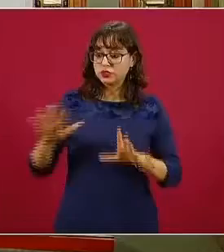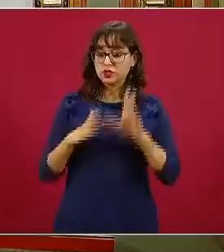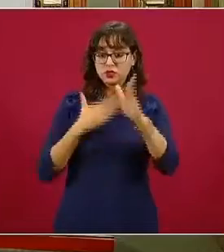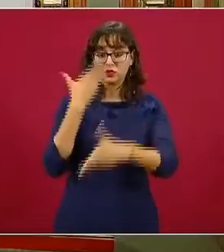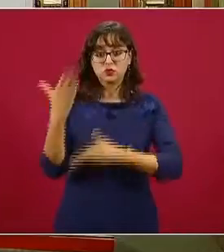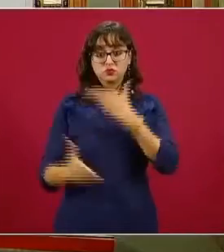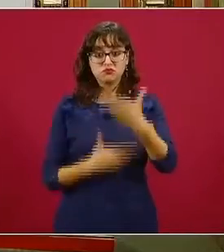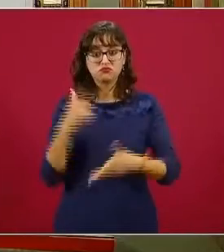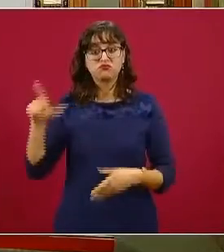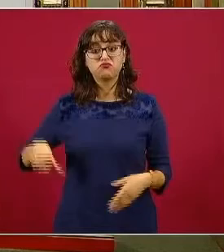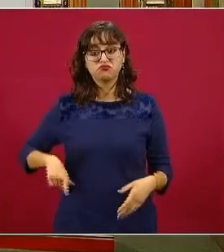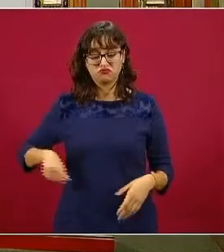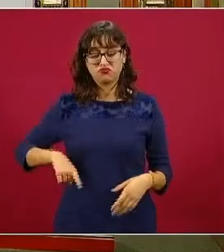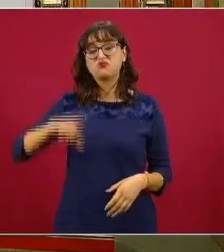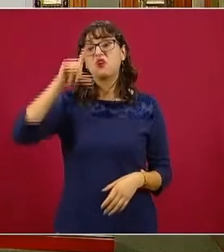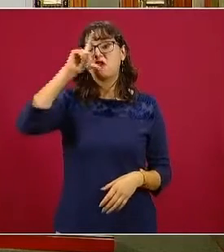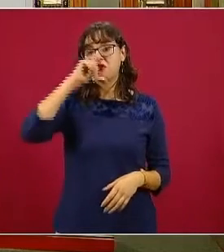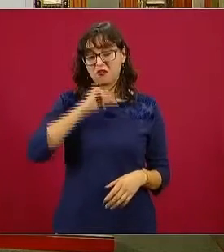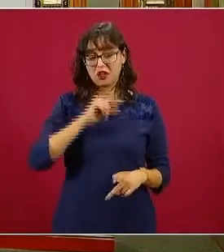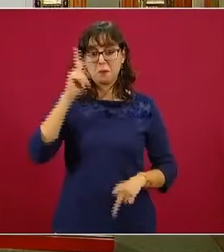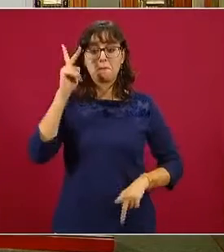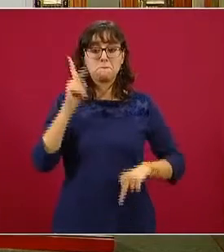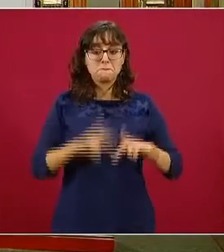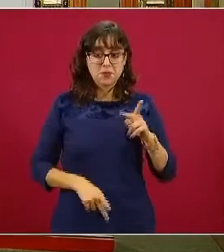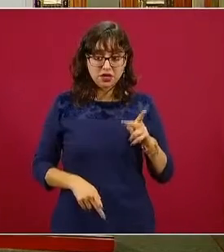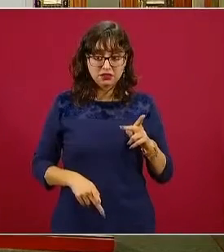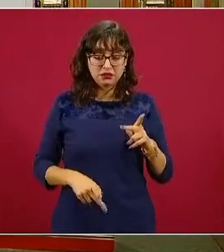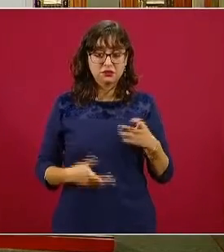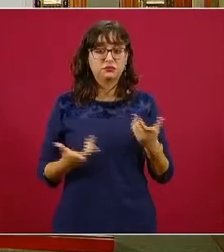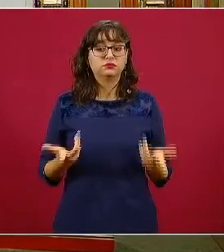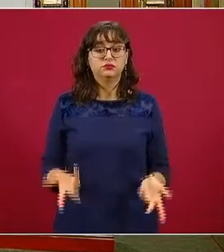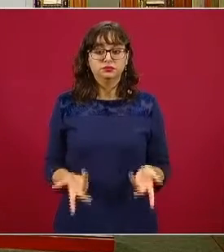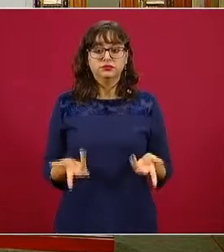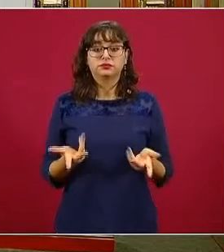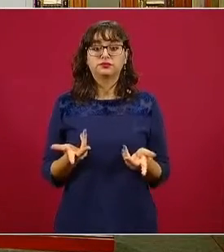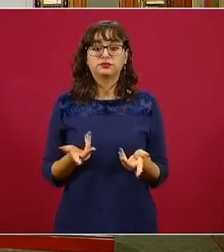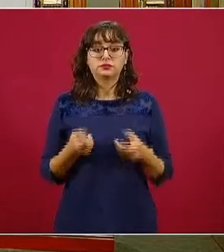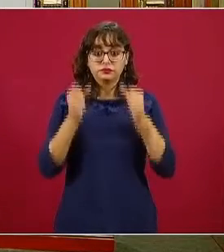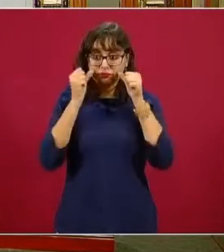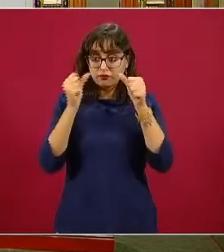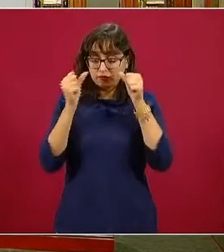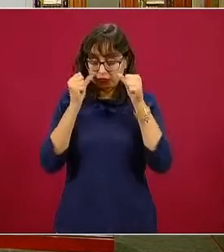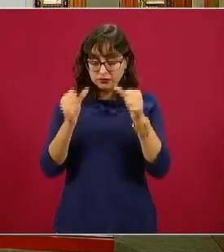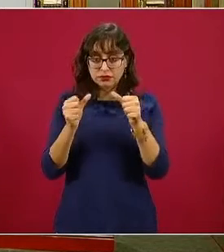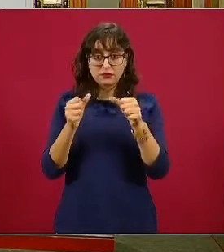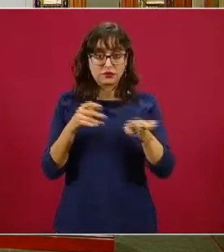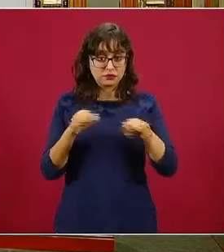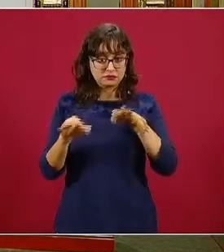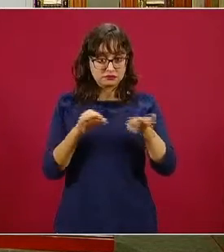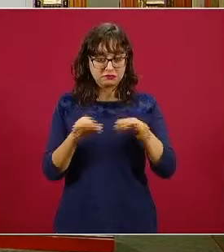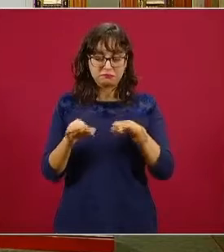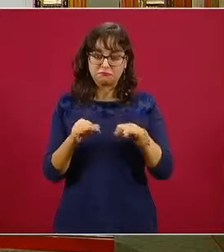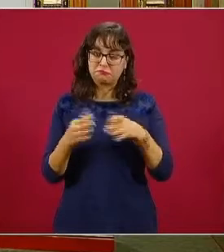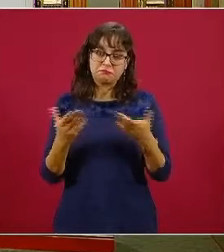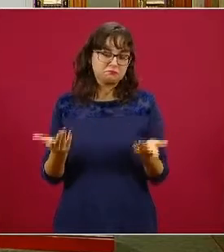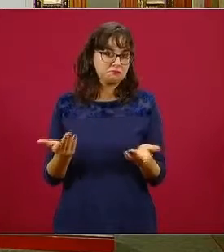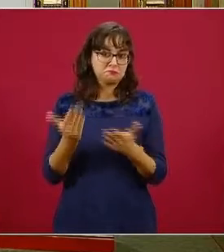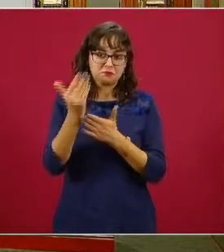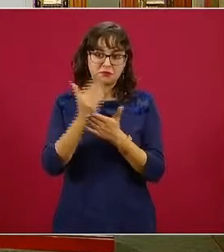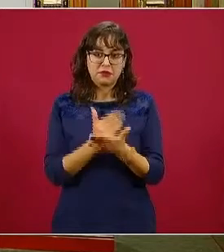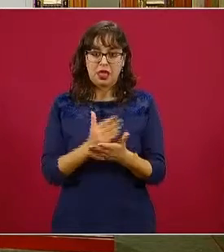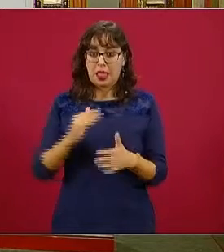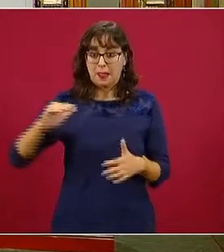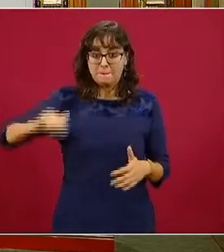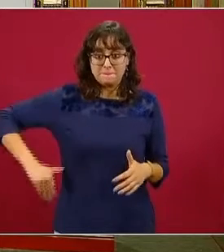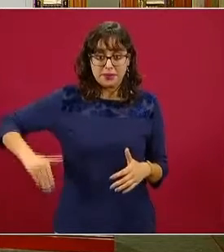quedaron afectados temporalmente en términos de su capacidad o en términos de su intensidad de operaciones. Hace unos minutos el doctor López